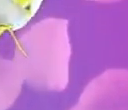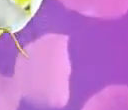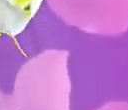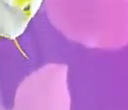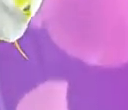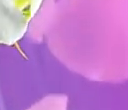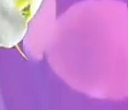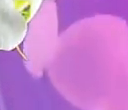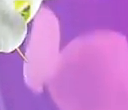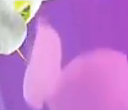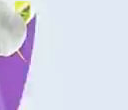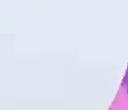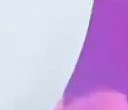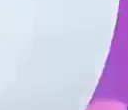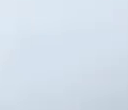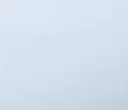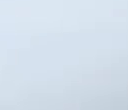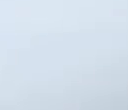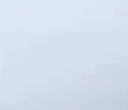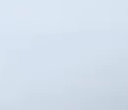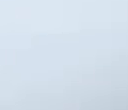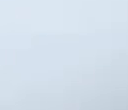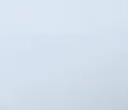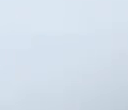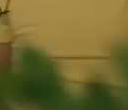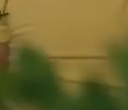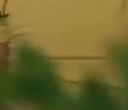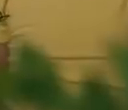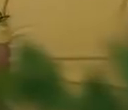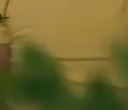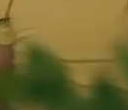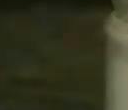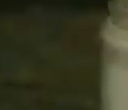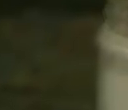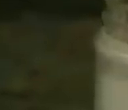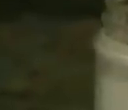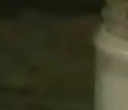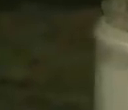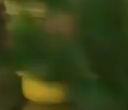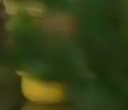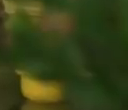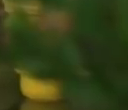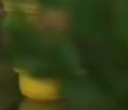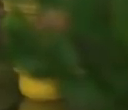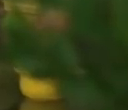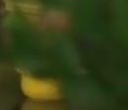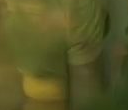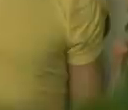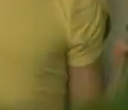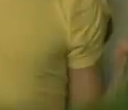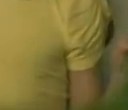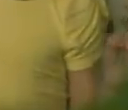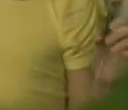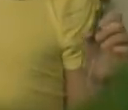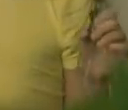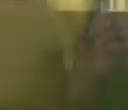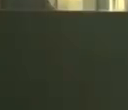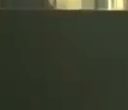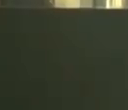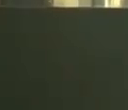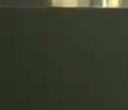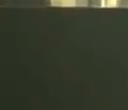sábados y domingos 21 horas por rd se ha llegado el mejor momento para compartir compartir